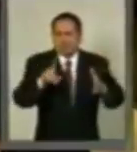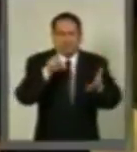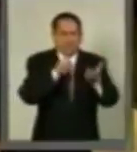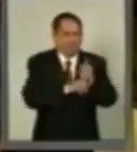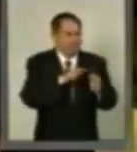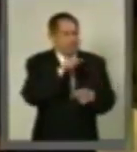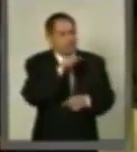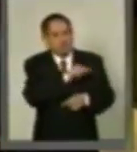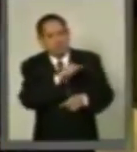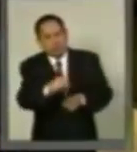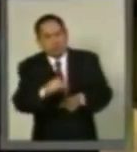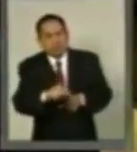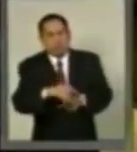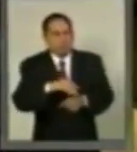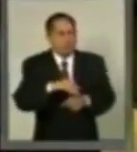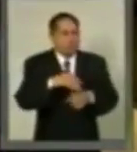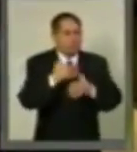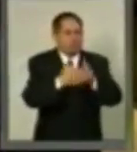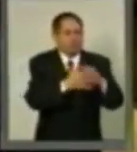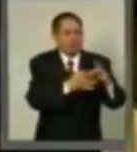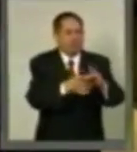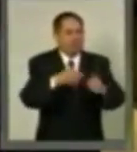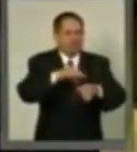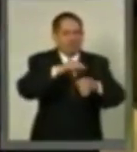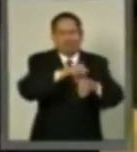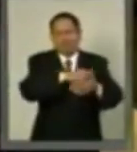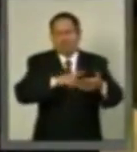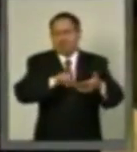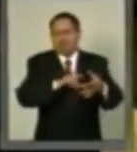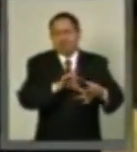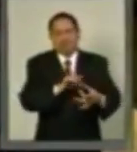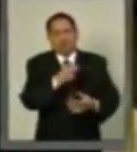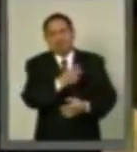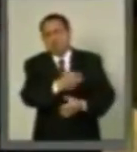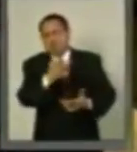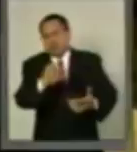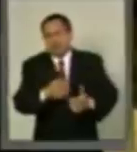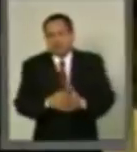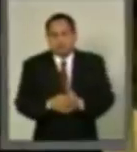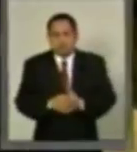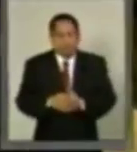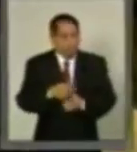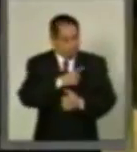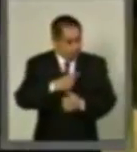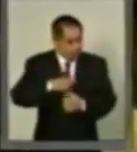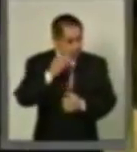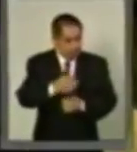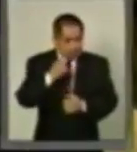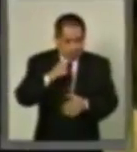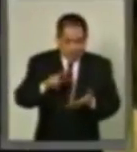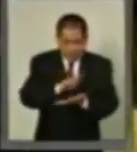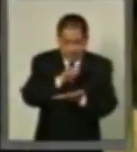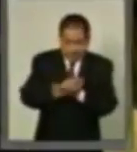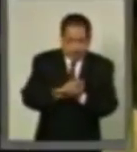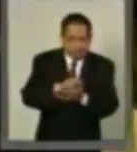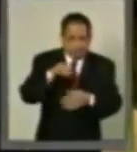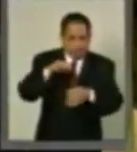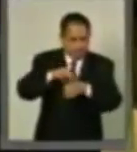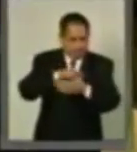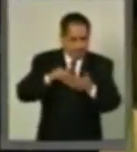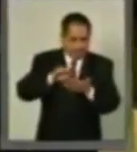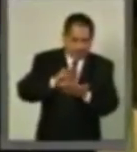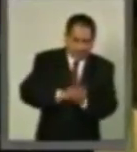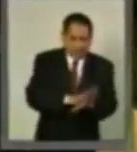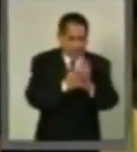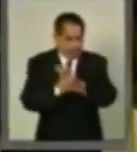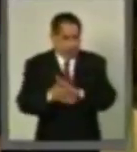asuntos vinculados con los procesos electorales del país. Hay que asumir que la reforma electoral, la última reforma electoral que